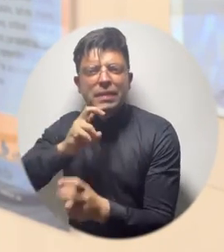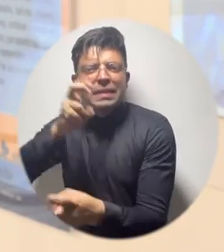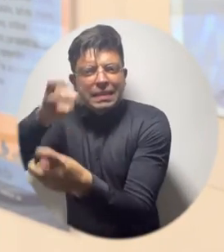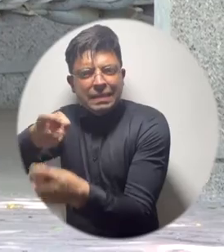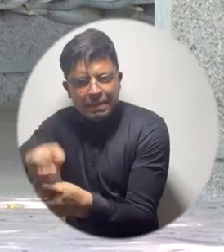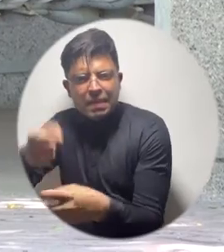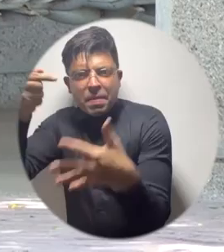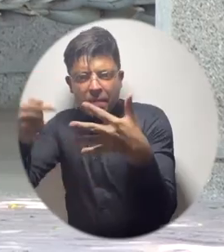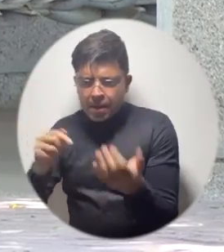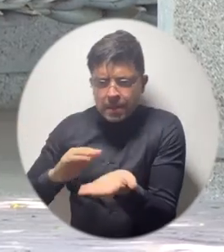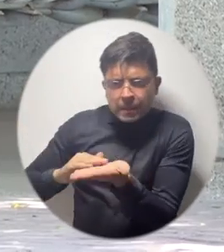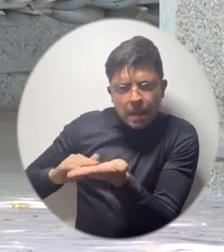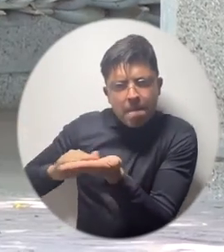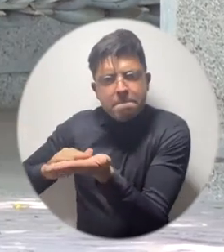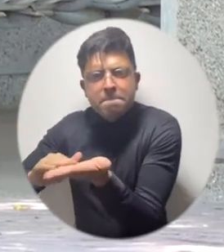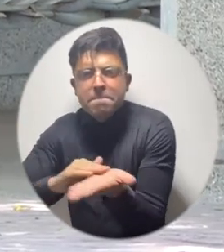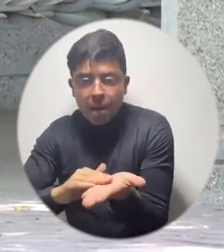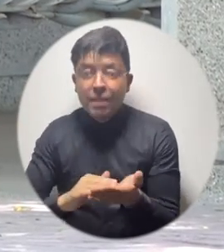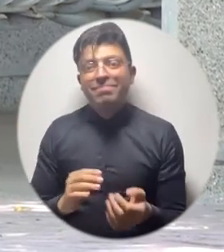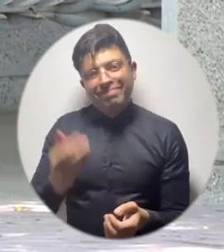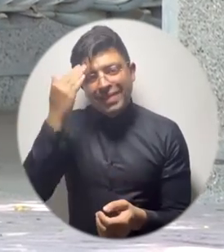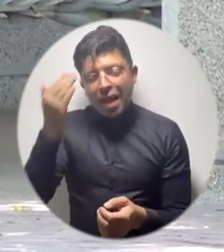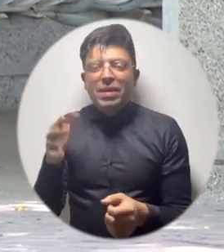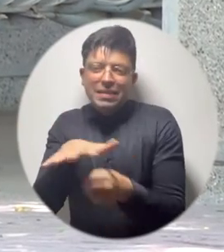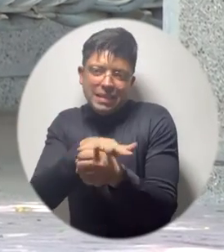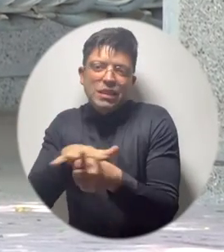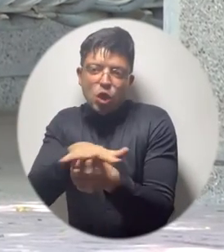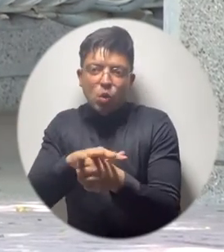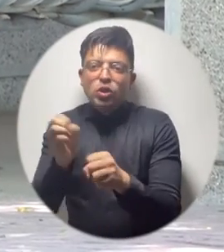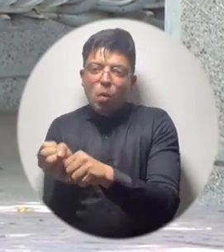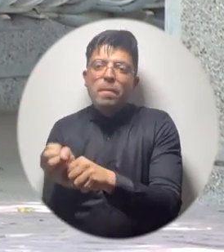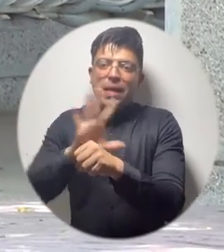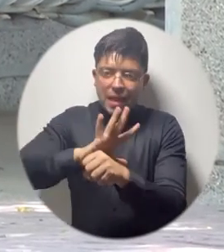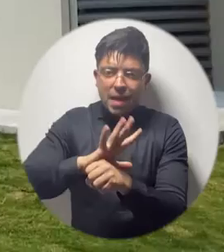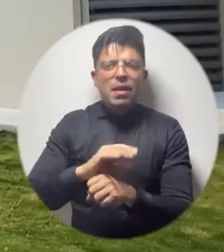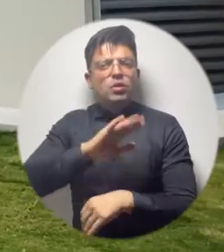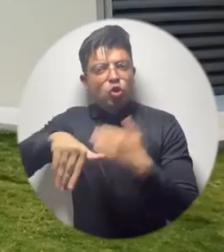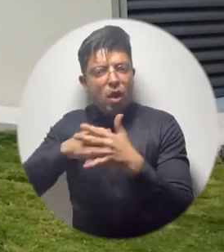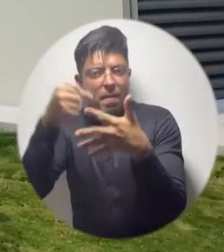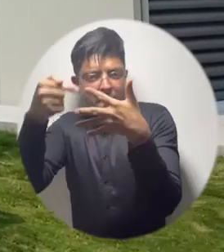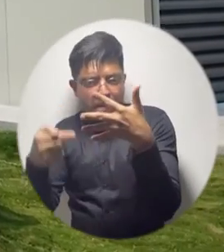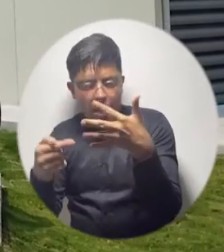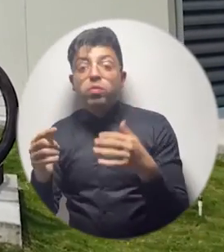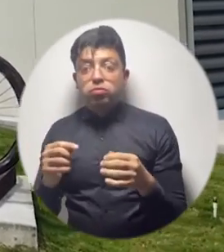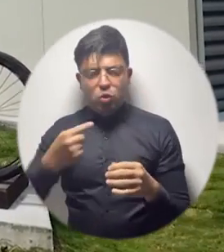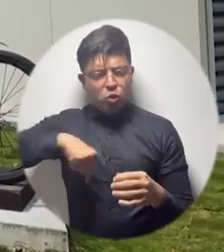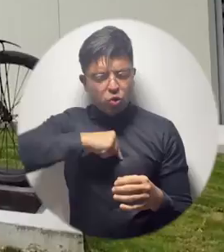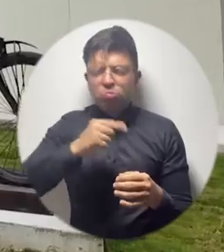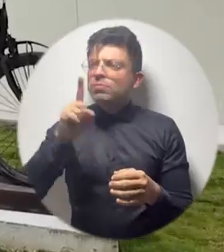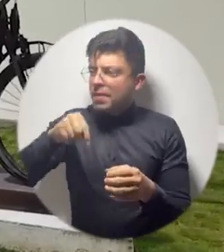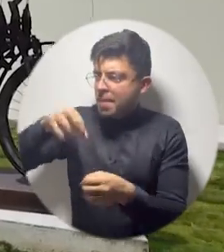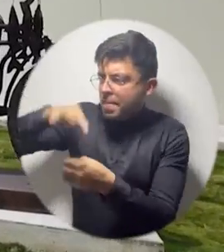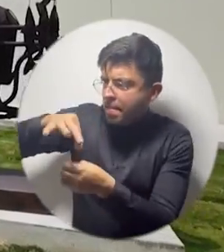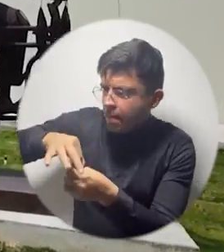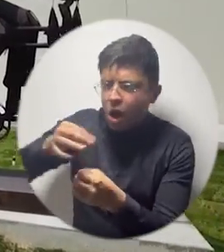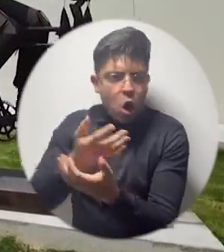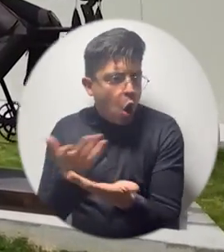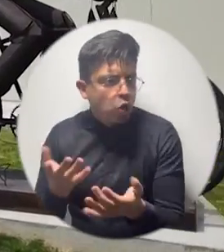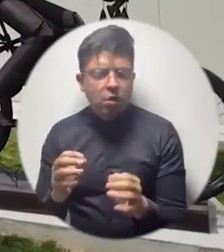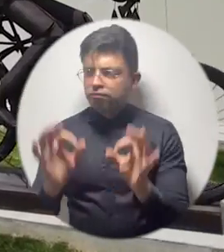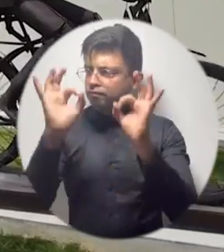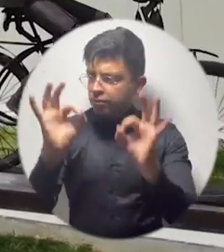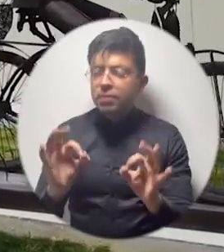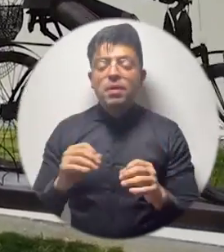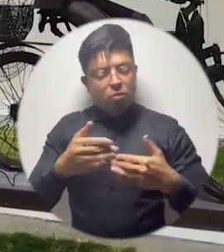circunstancias adversas que hubo alrededor de la pandemia y de todas estas cosas, las elecciones, con un